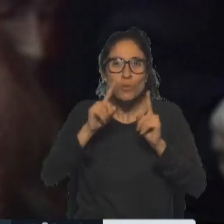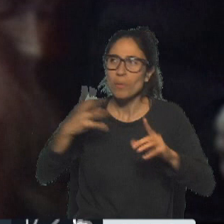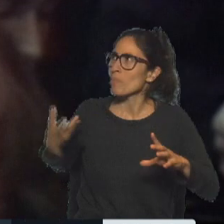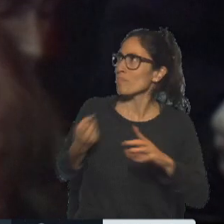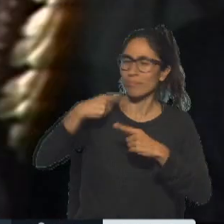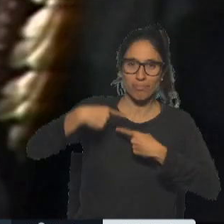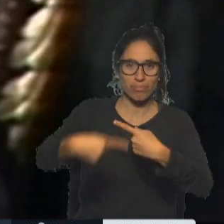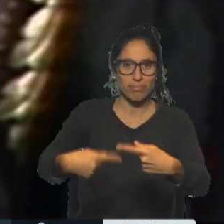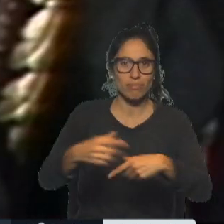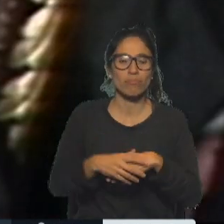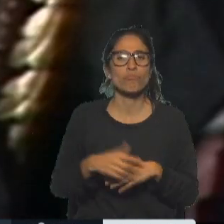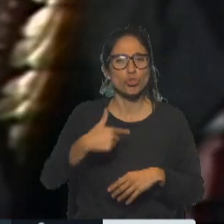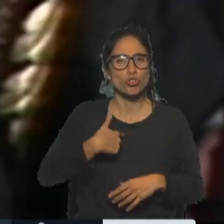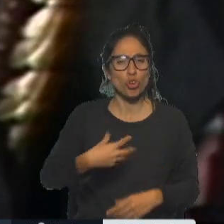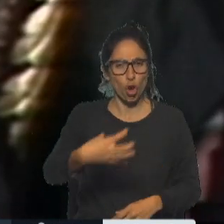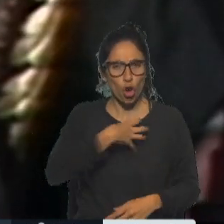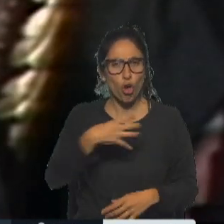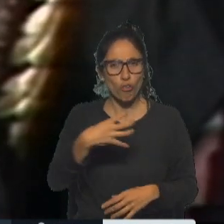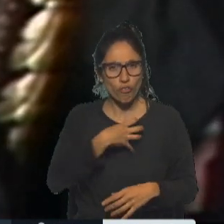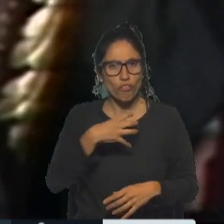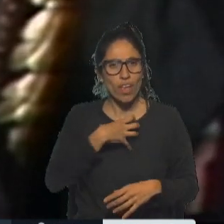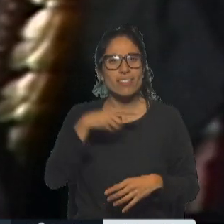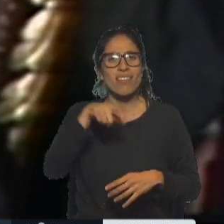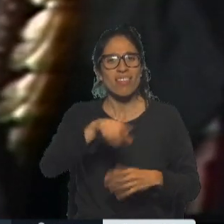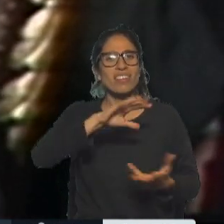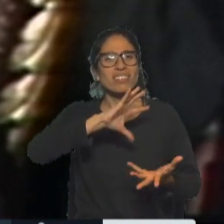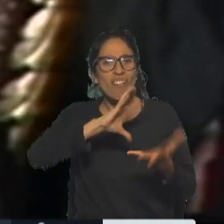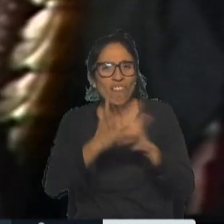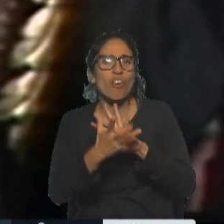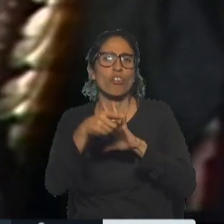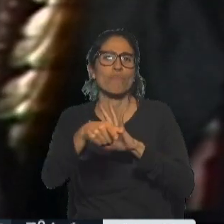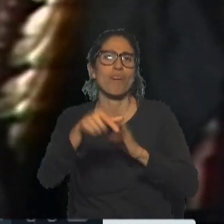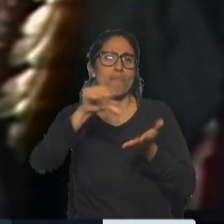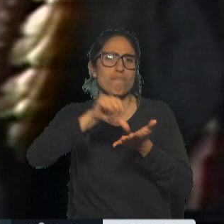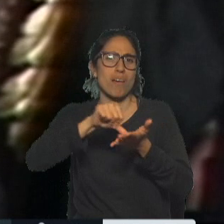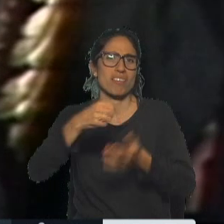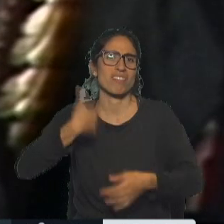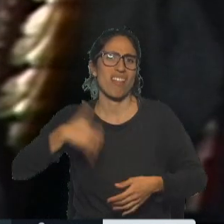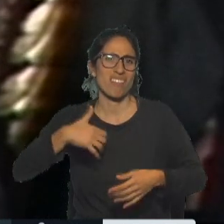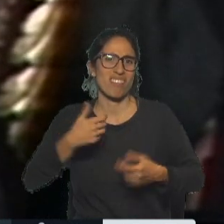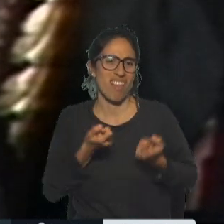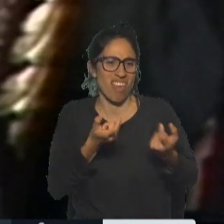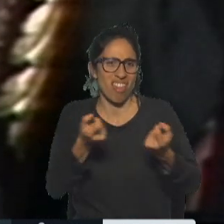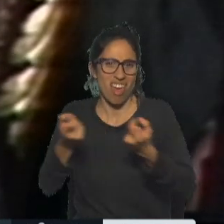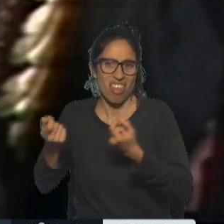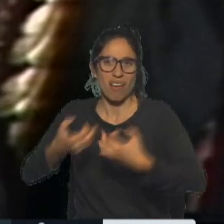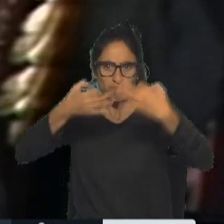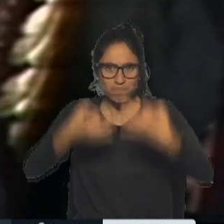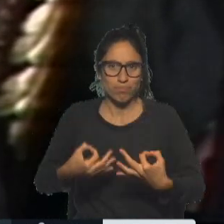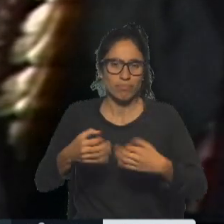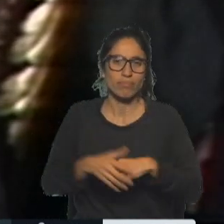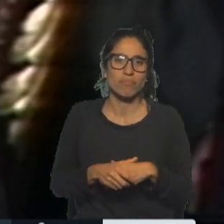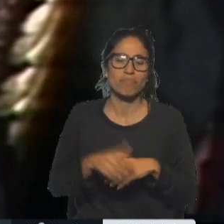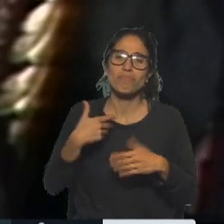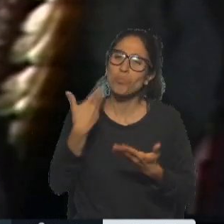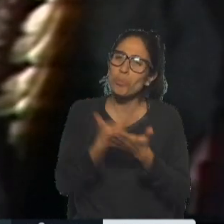simbiosis histórica vamos a encontrar el país que nos merecemos los argentinos. Vengo a proponerles un sueño. Quiero una